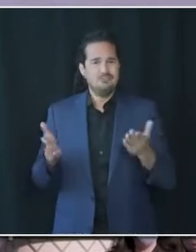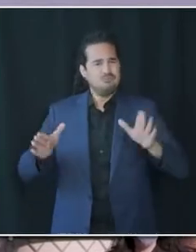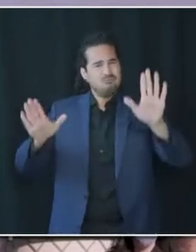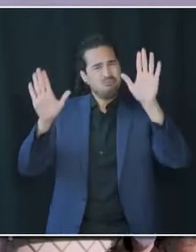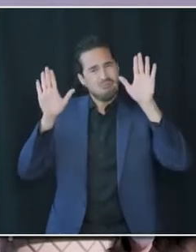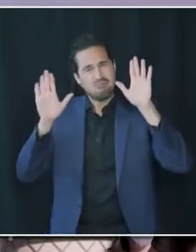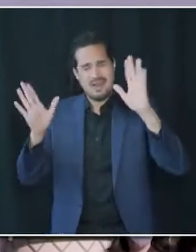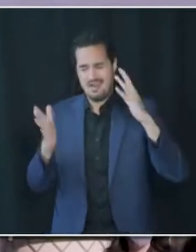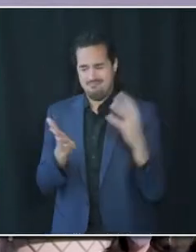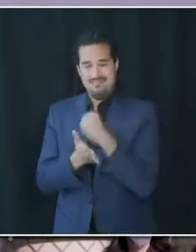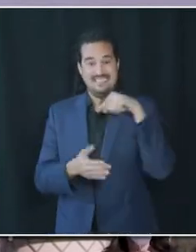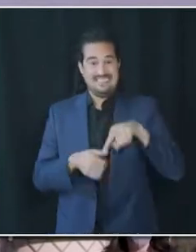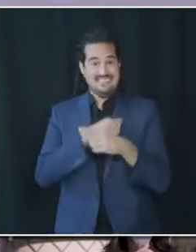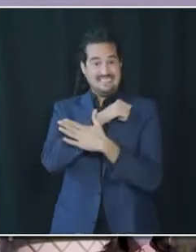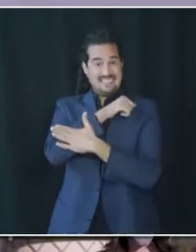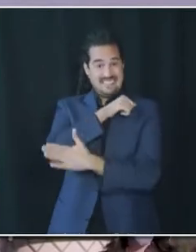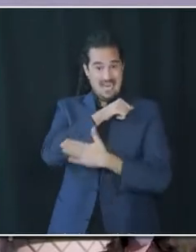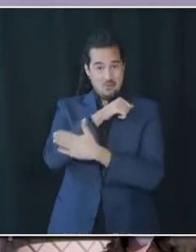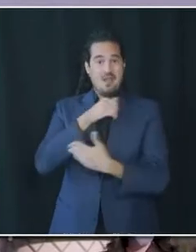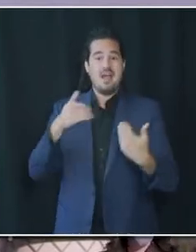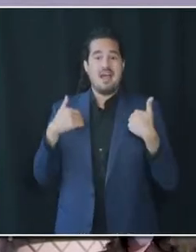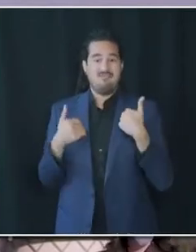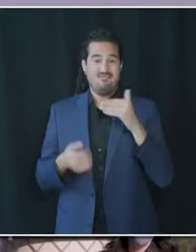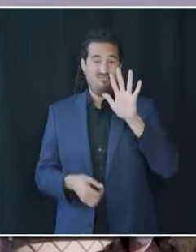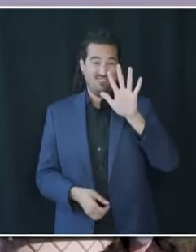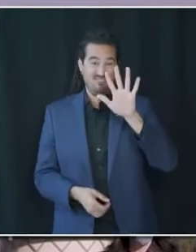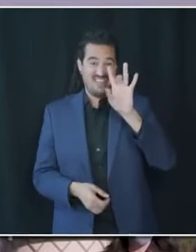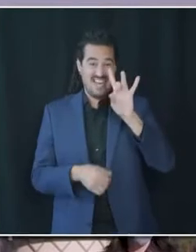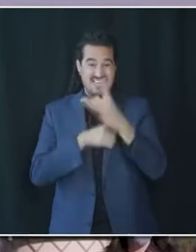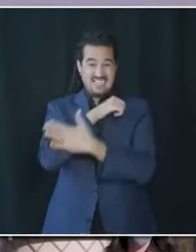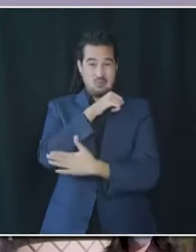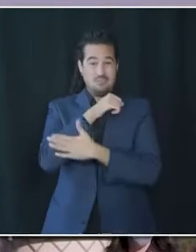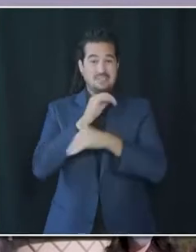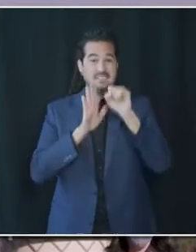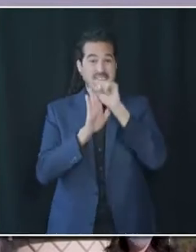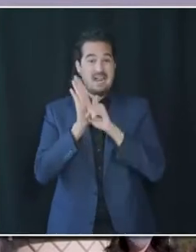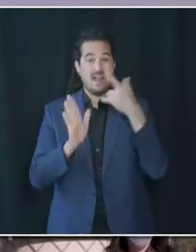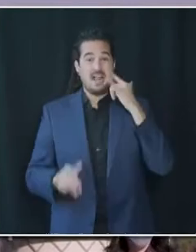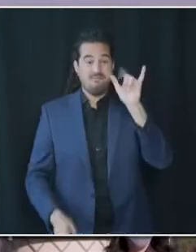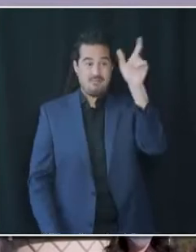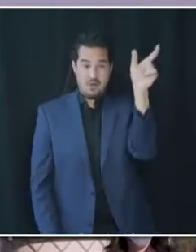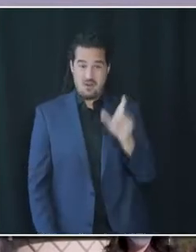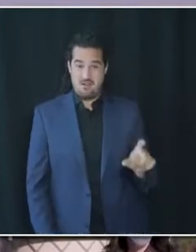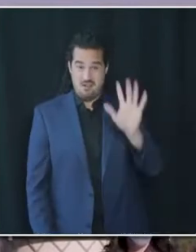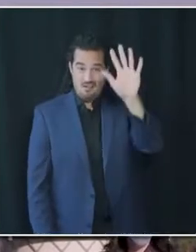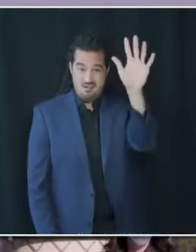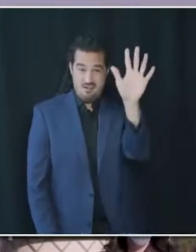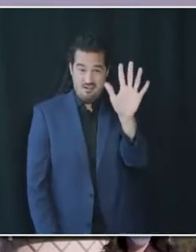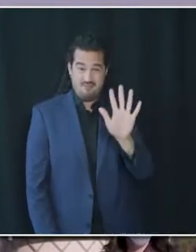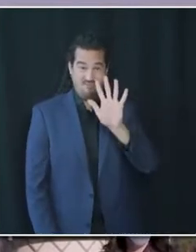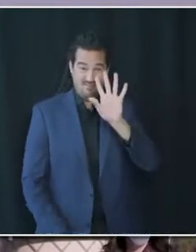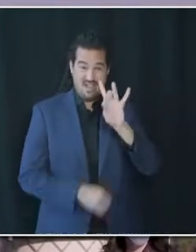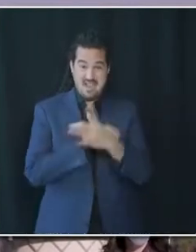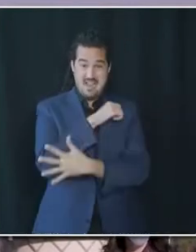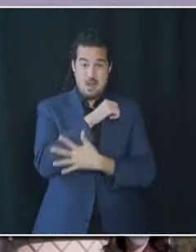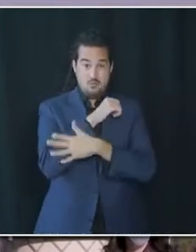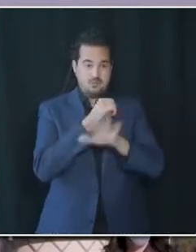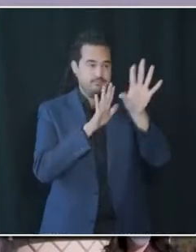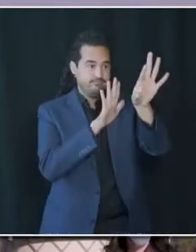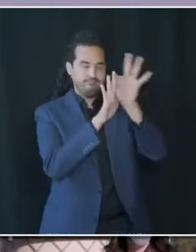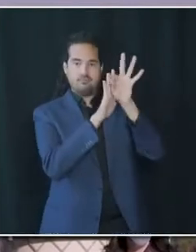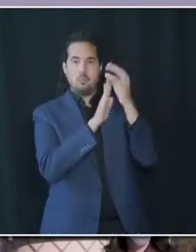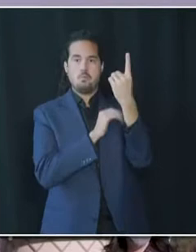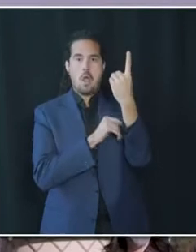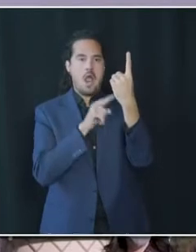por su excelencia cuando vemos de condado a condado los 58 en el estado de california uno destaca en cuanto a su